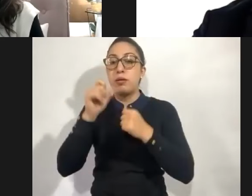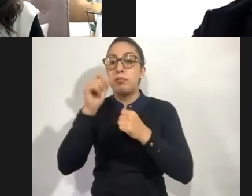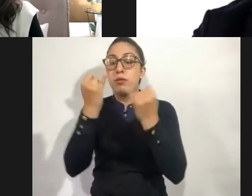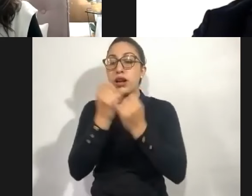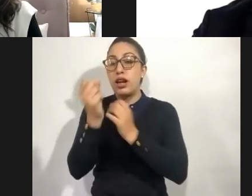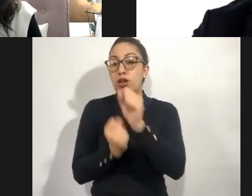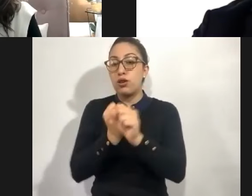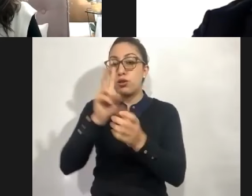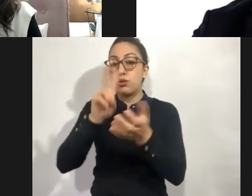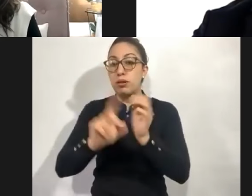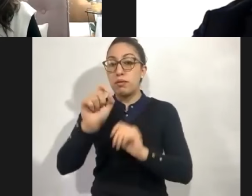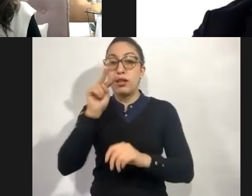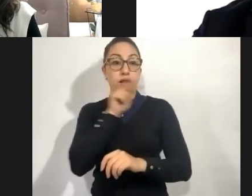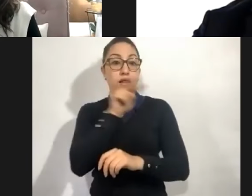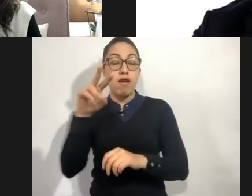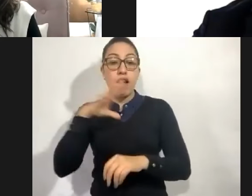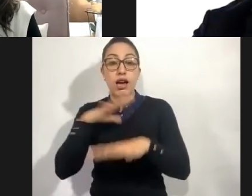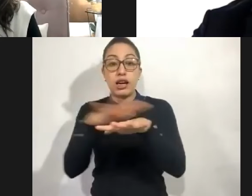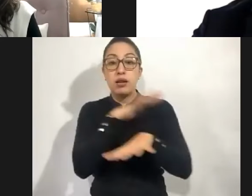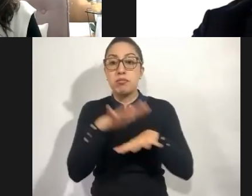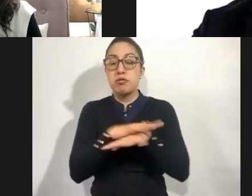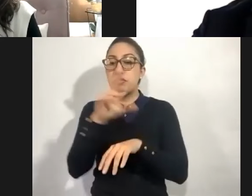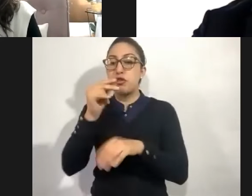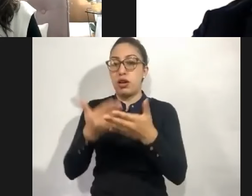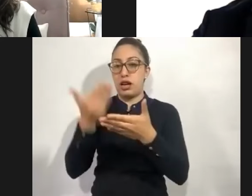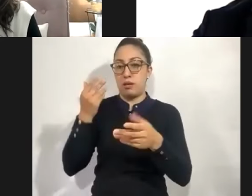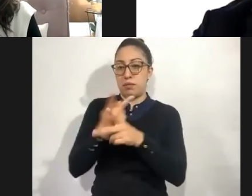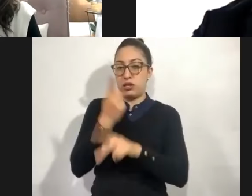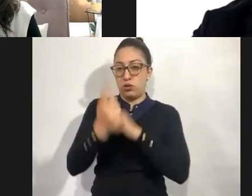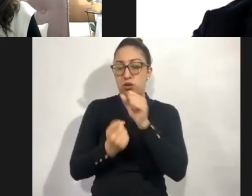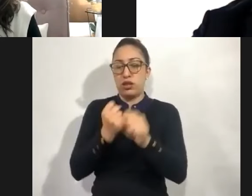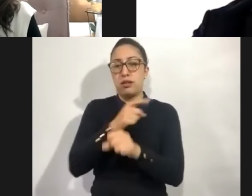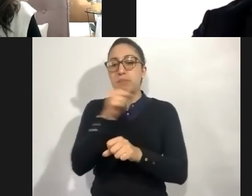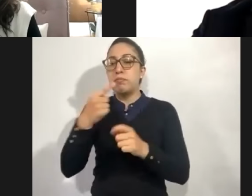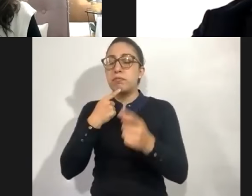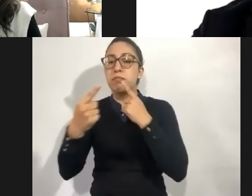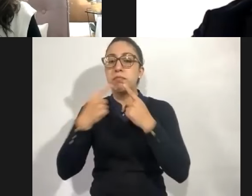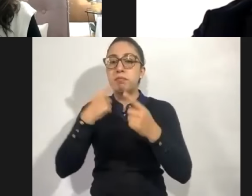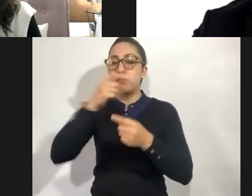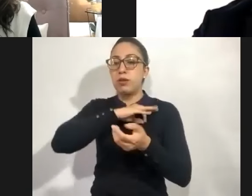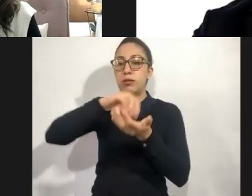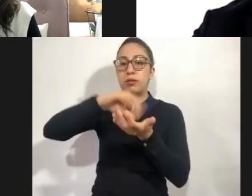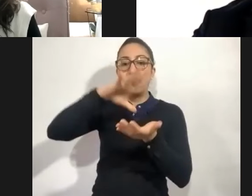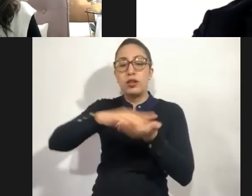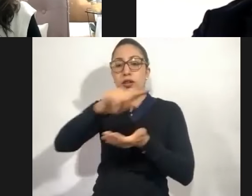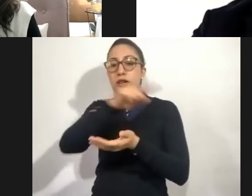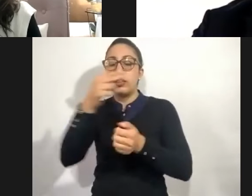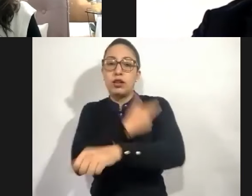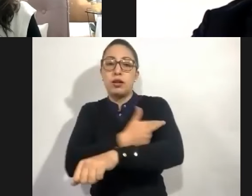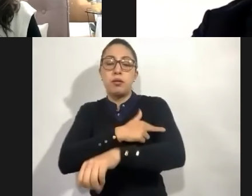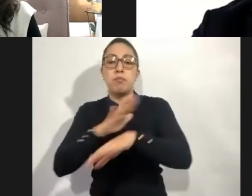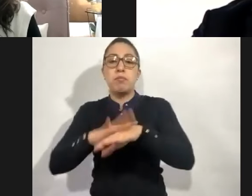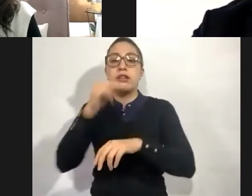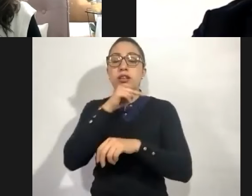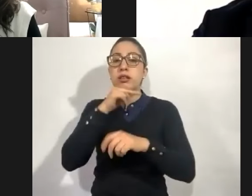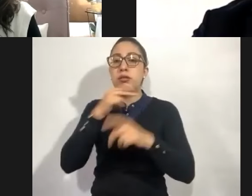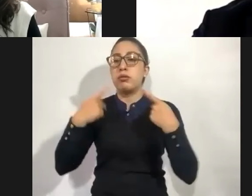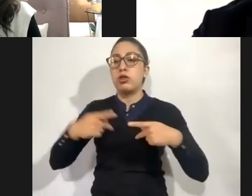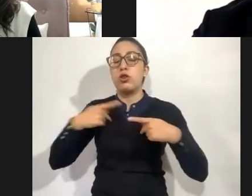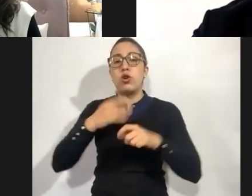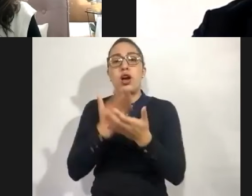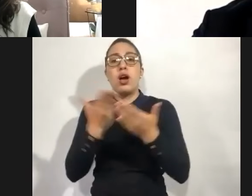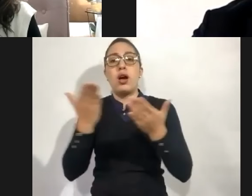mejoría. Hace un año hablábamos sobre la homologación y en ese sentido, ¿por qué no se busca homologar la tenencia como en el